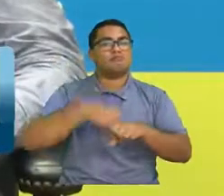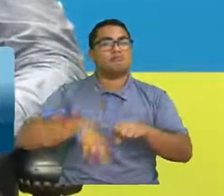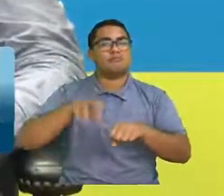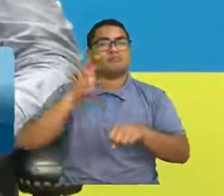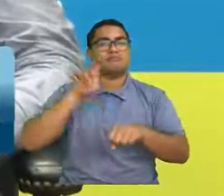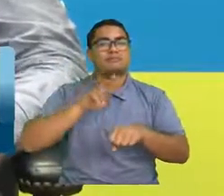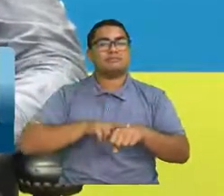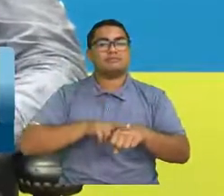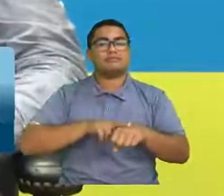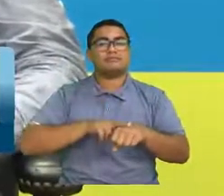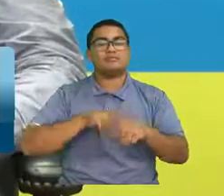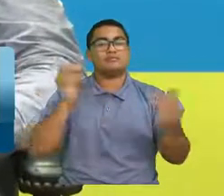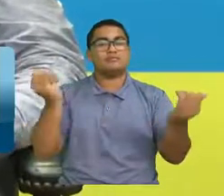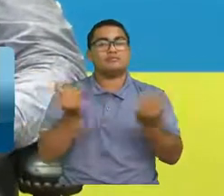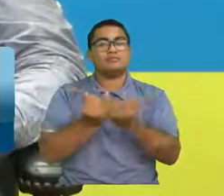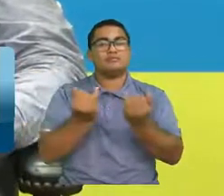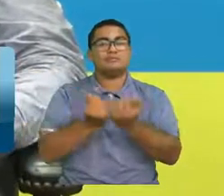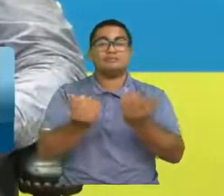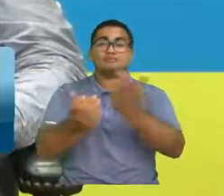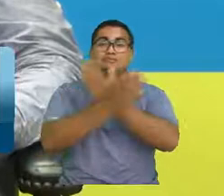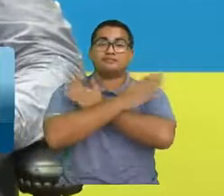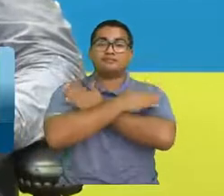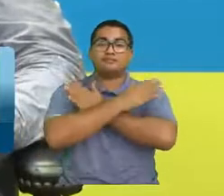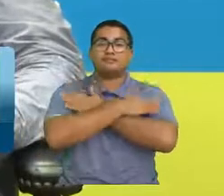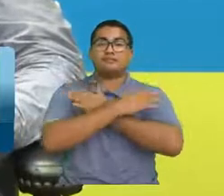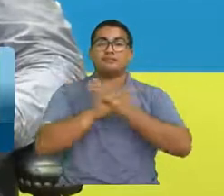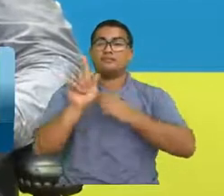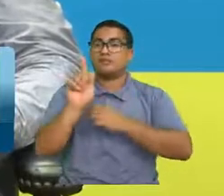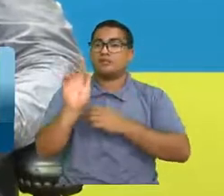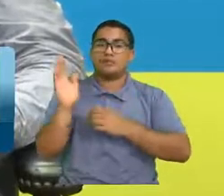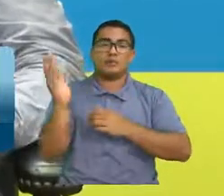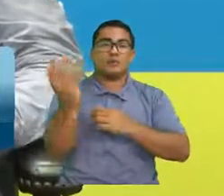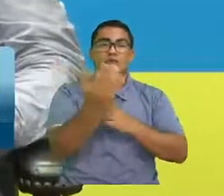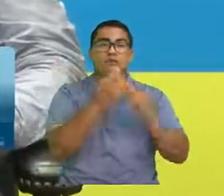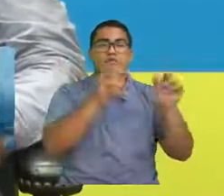Nacional. También un saludo para todas las personas, para todos los